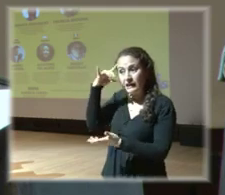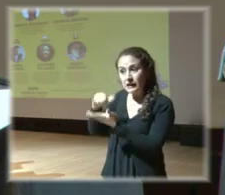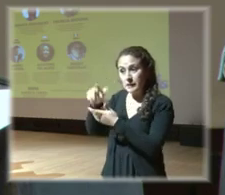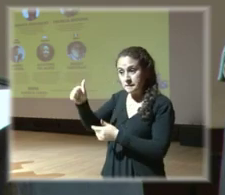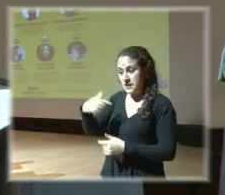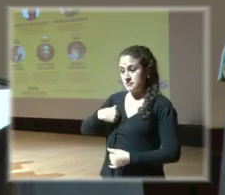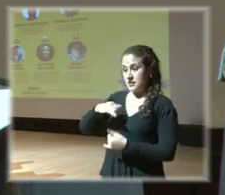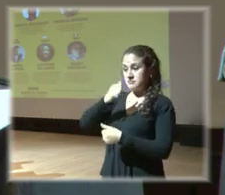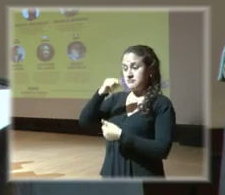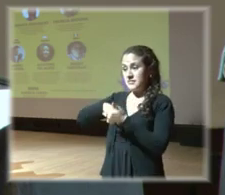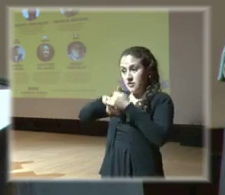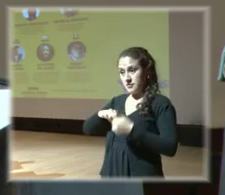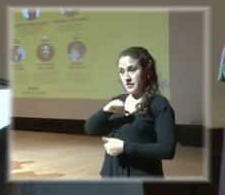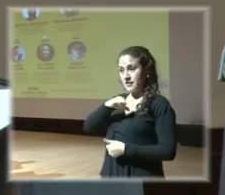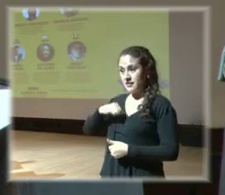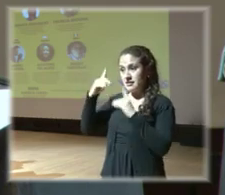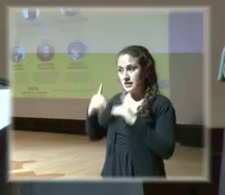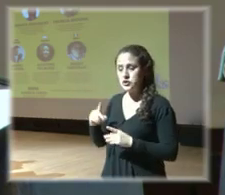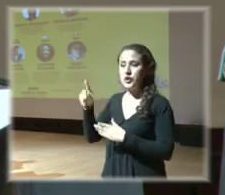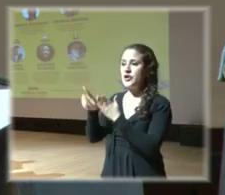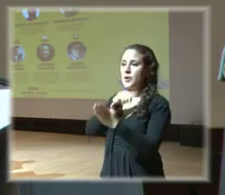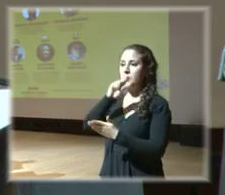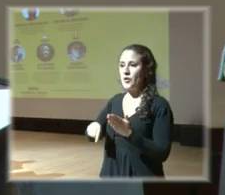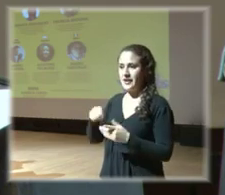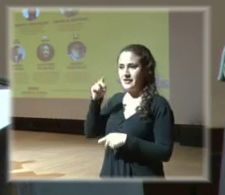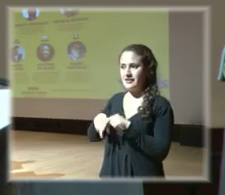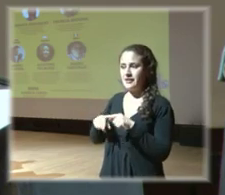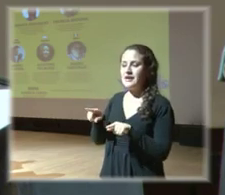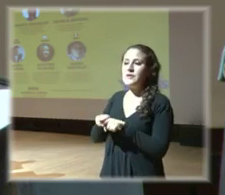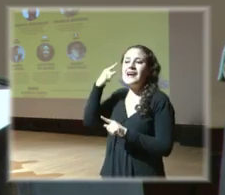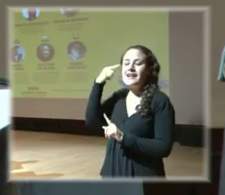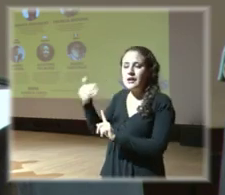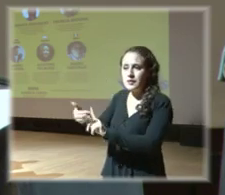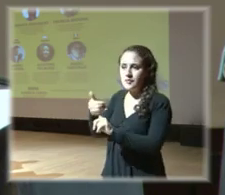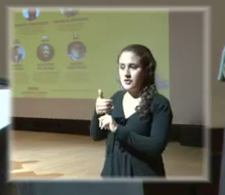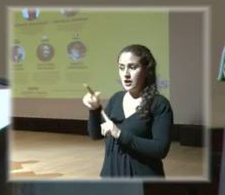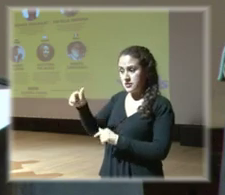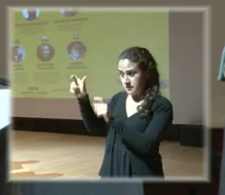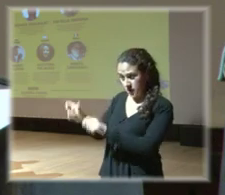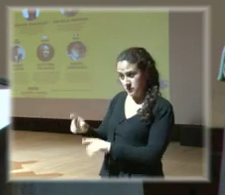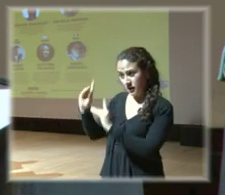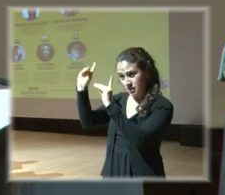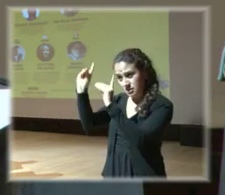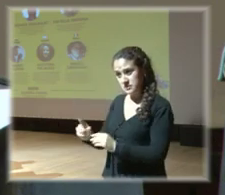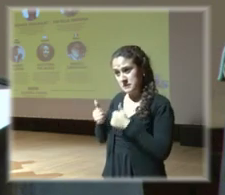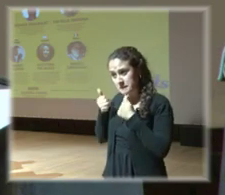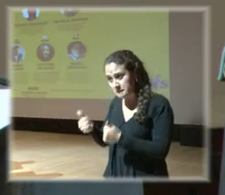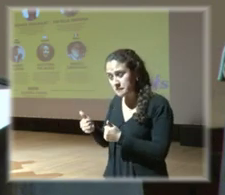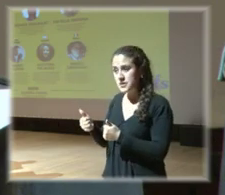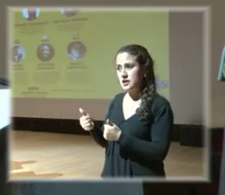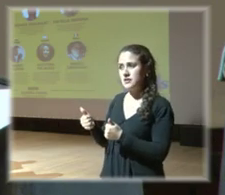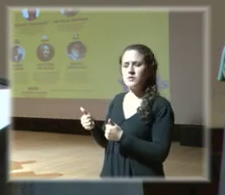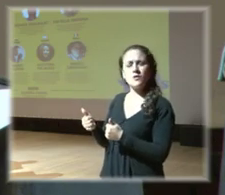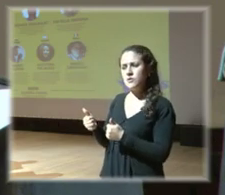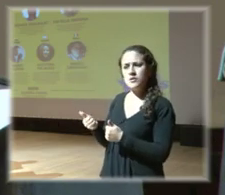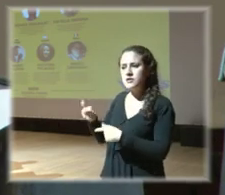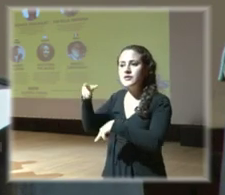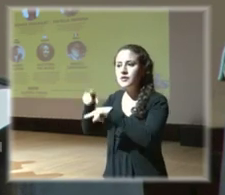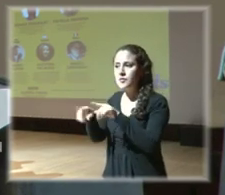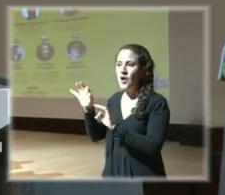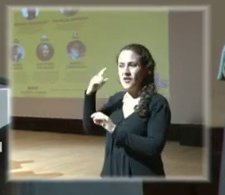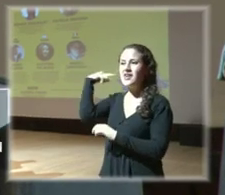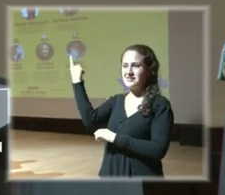por sí mismas, como tú señalabas, porque no son capaces de tomar decisiones correctas de alguna manera o porque, como decimos en el mundo